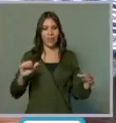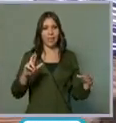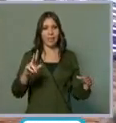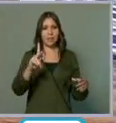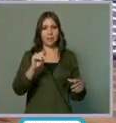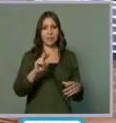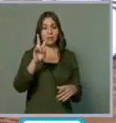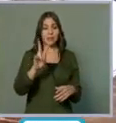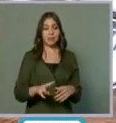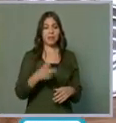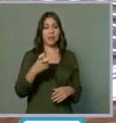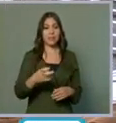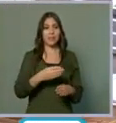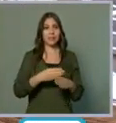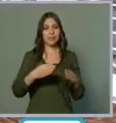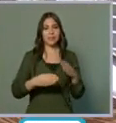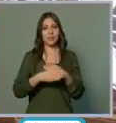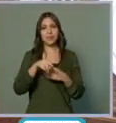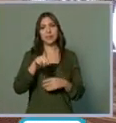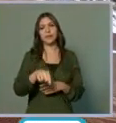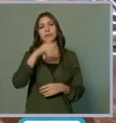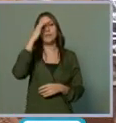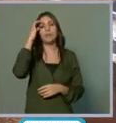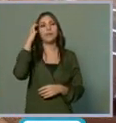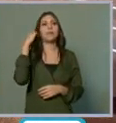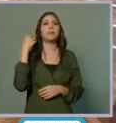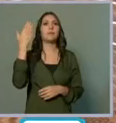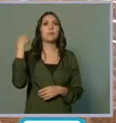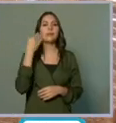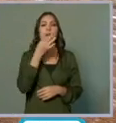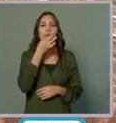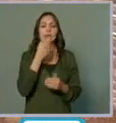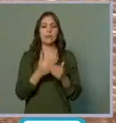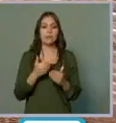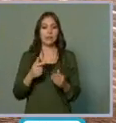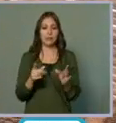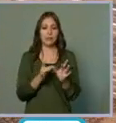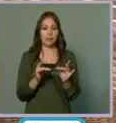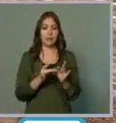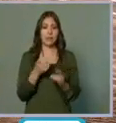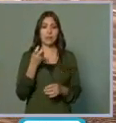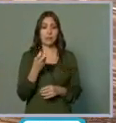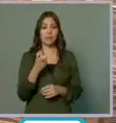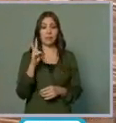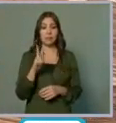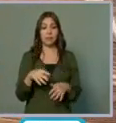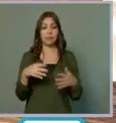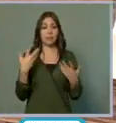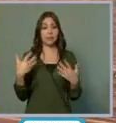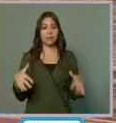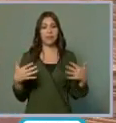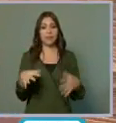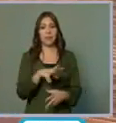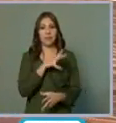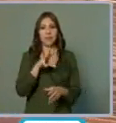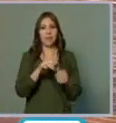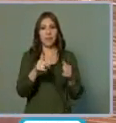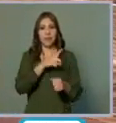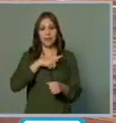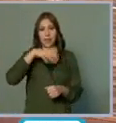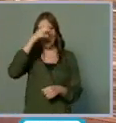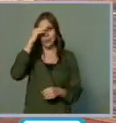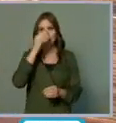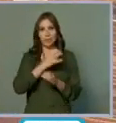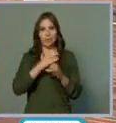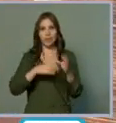alguna, como usted me lo mencionaba hace unos minutos detrás de bambalinas, pues es todo un arte, porque tenemos que estudiar partituras y